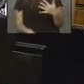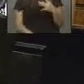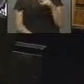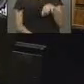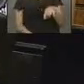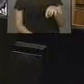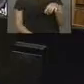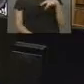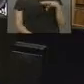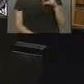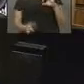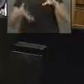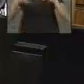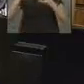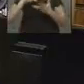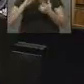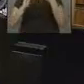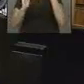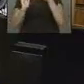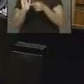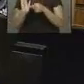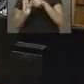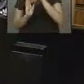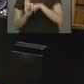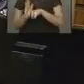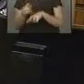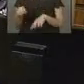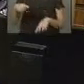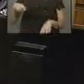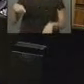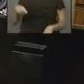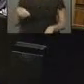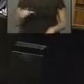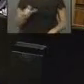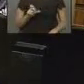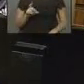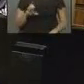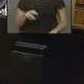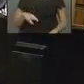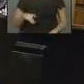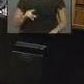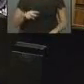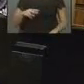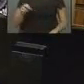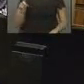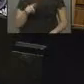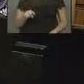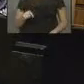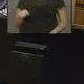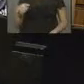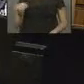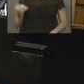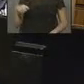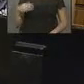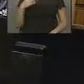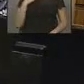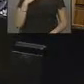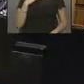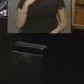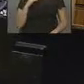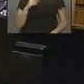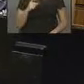mundiales. Sin embargo, esta moción de las senadoras Allende y Muñoz y de los senadores Chaguán y Pizarro